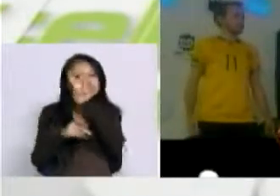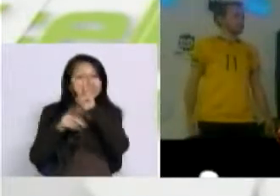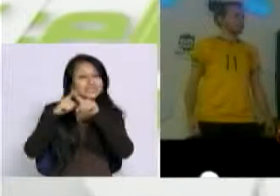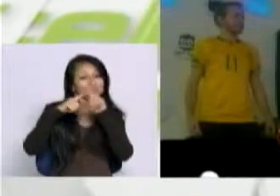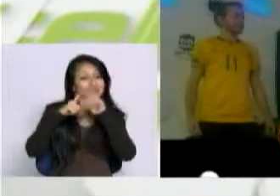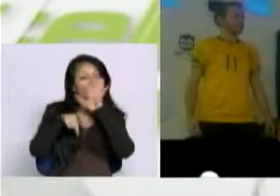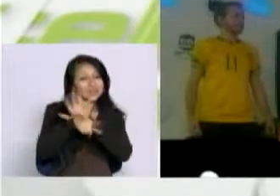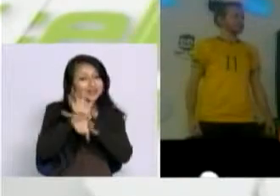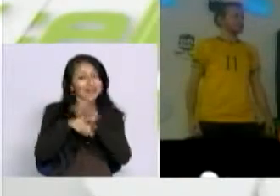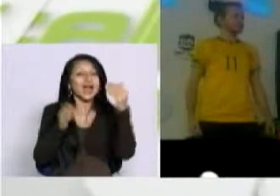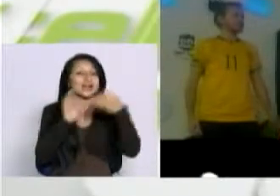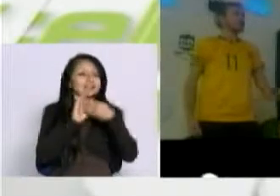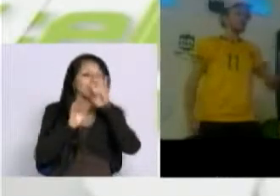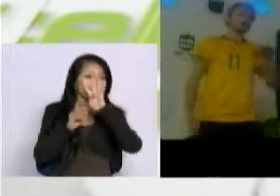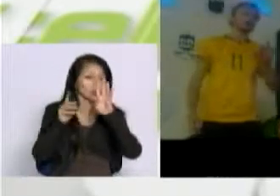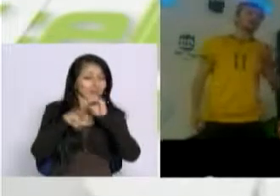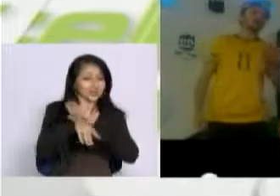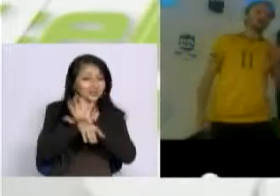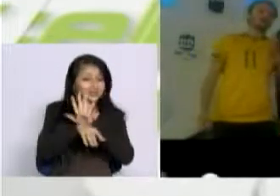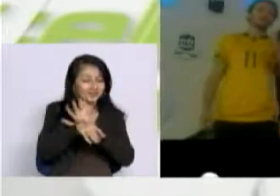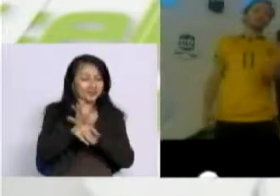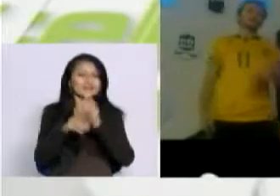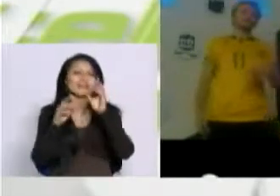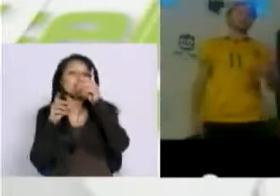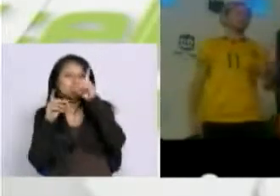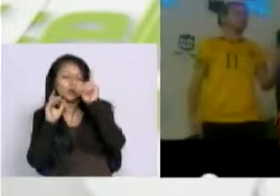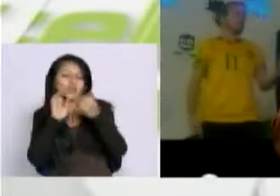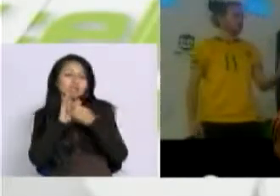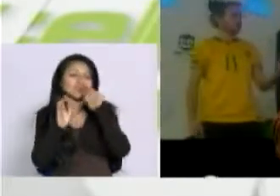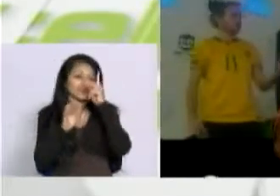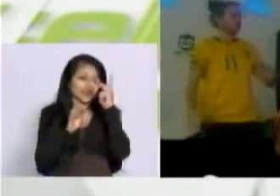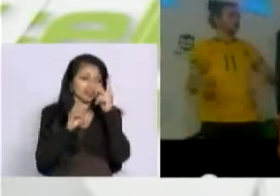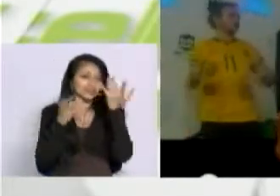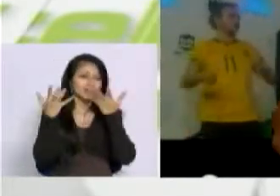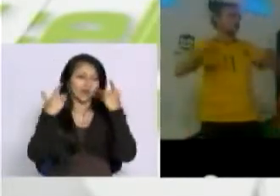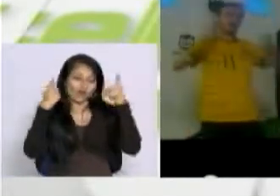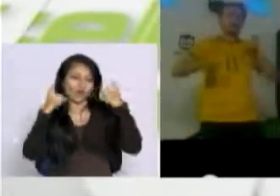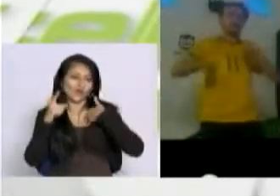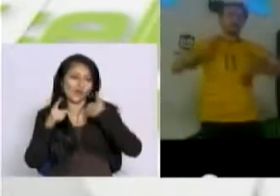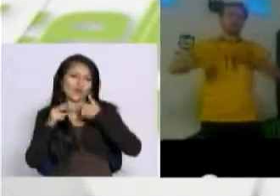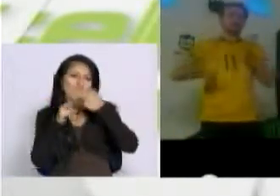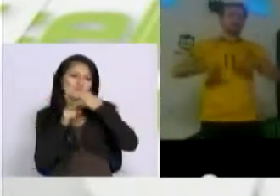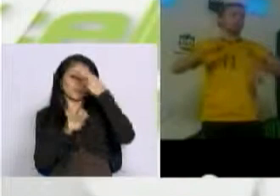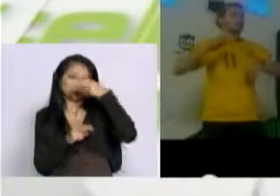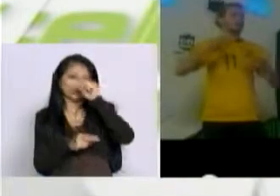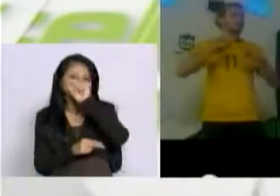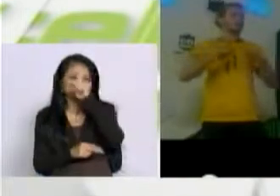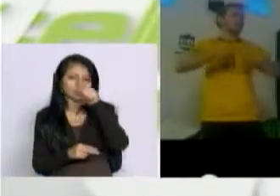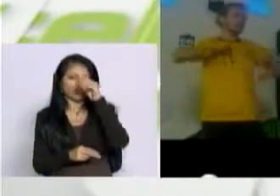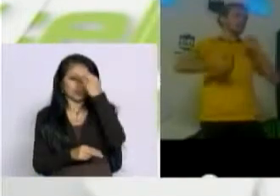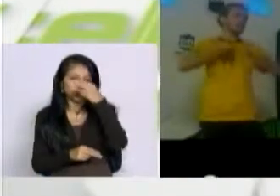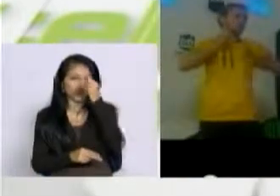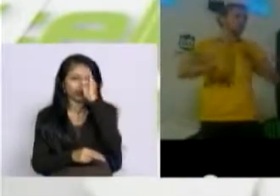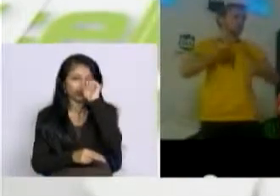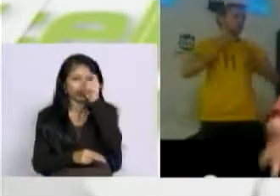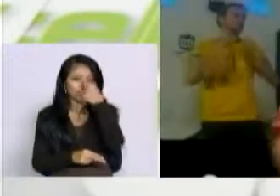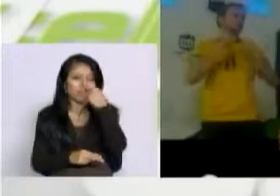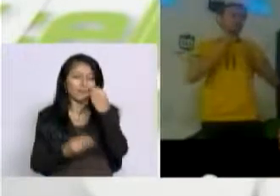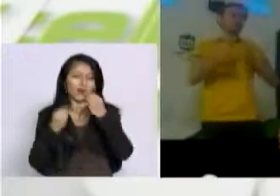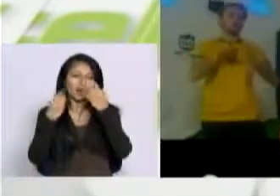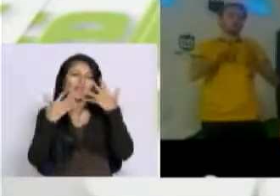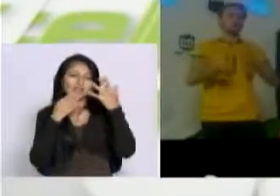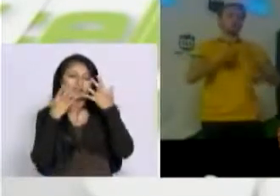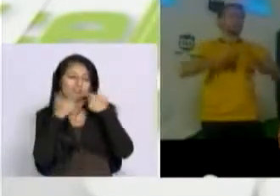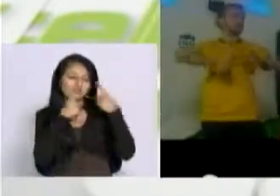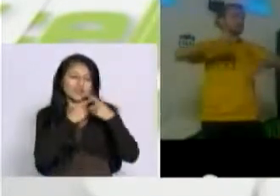la tarde de lunes a viernes con nuestro programa que es Hashtag. No es solo nuestro programa, sino también el programa de todos ustedes. Ahí vamos a recibir todas